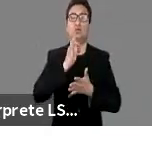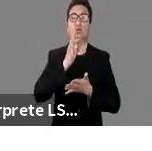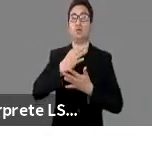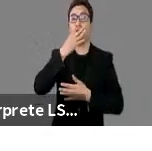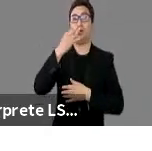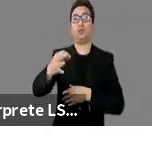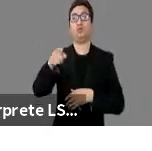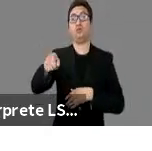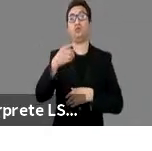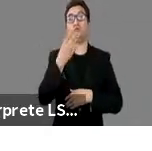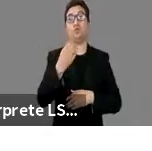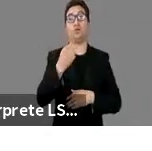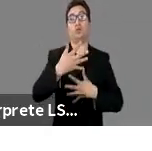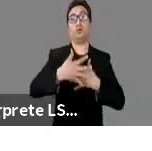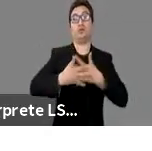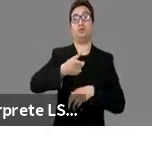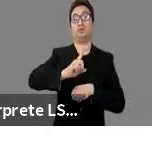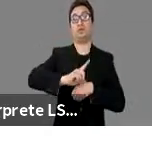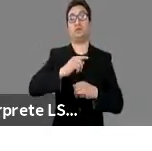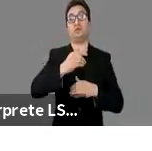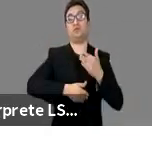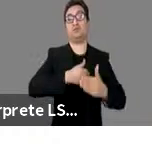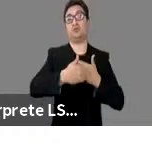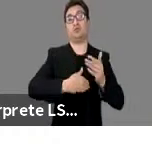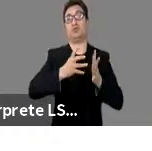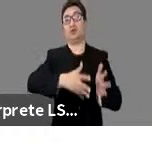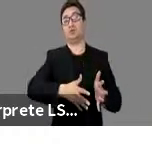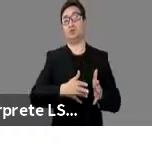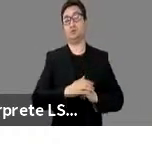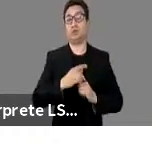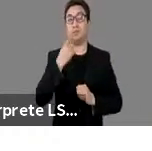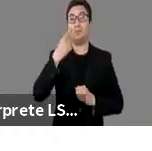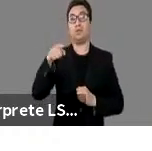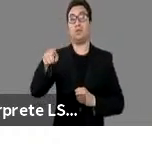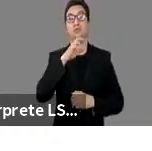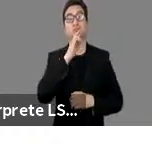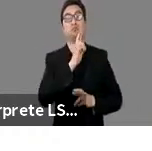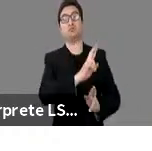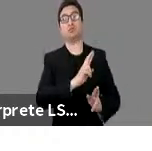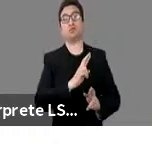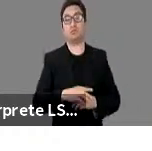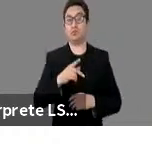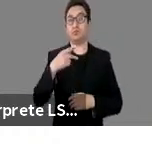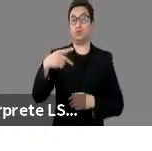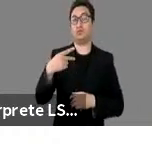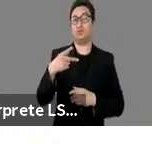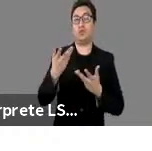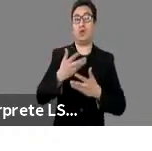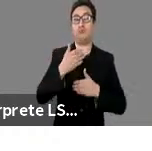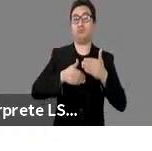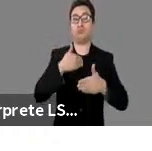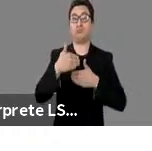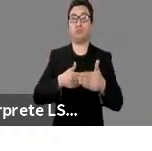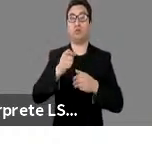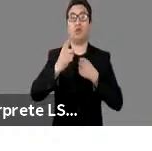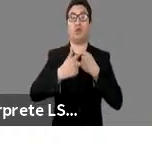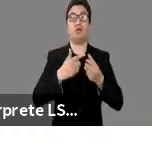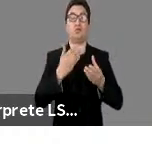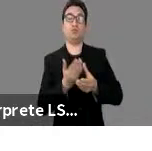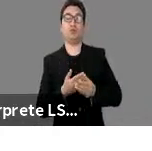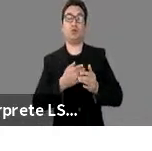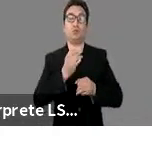demanda. Y en tratándose de materia penal, pues nada más se le dice, en su caso, que se está iniciando un procedimiento o una carpeta de investigación en su